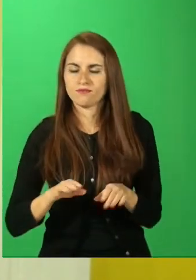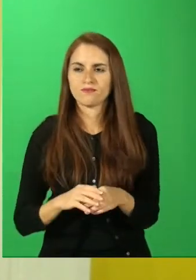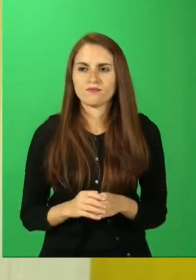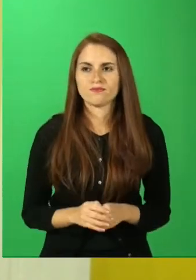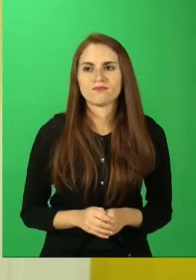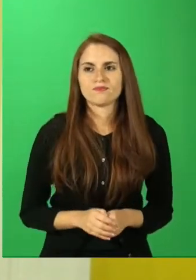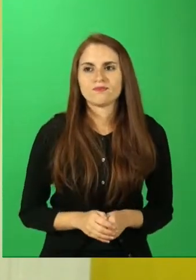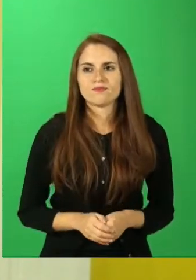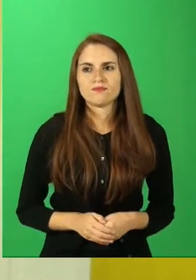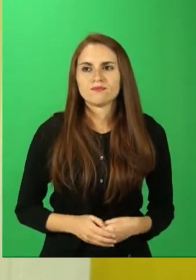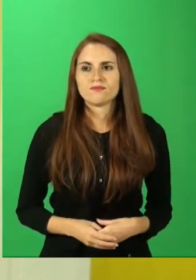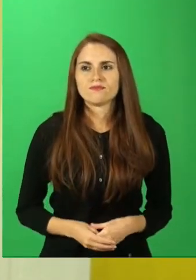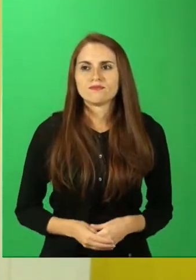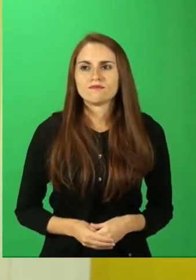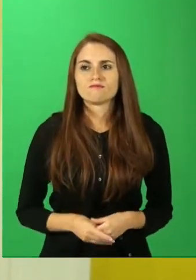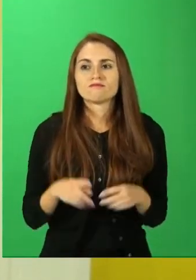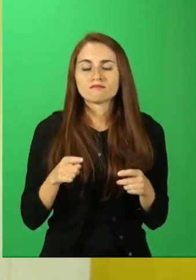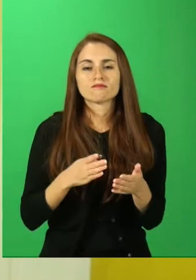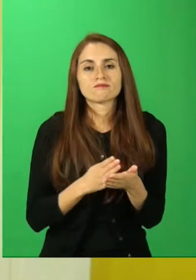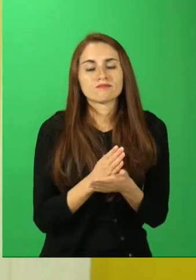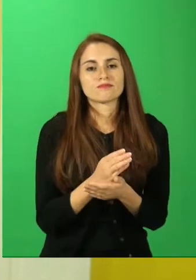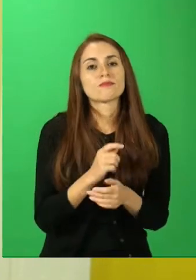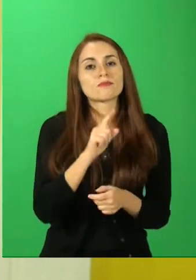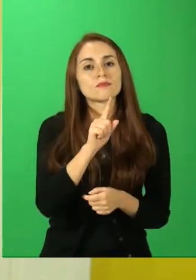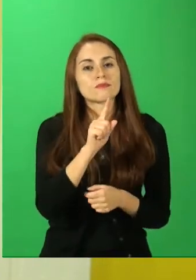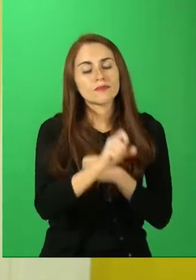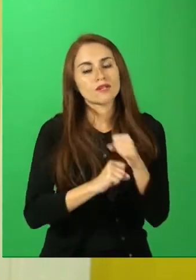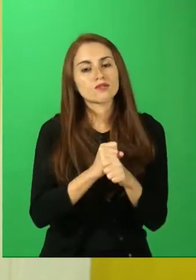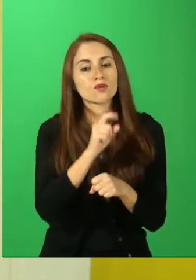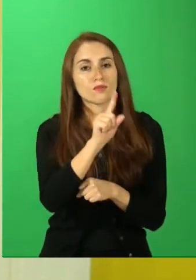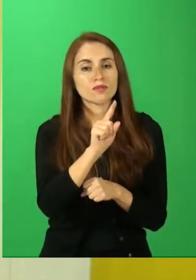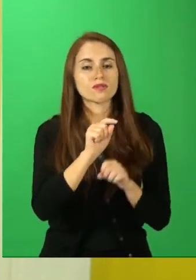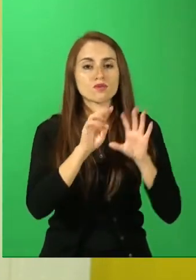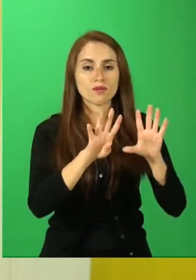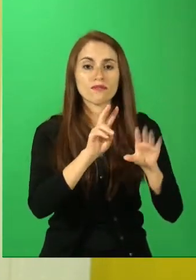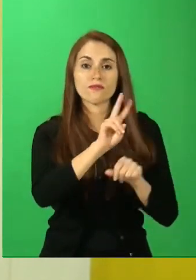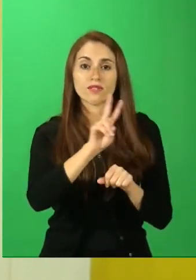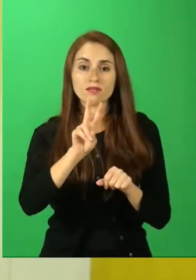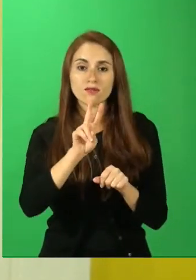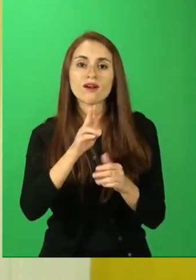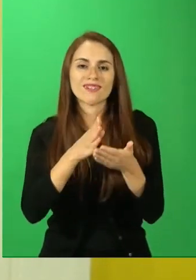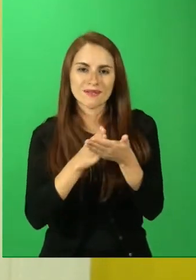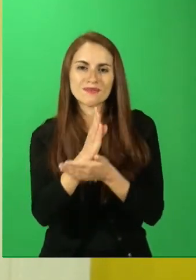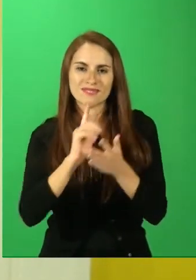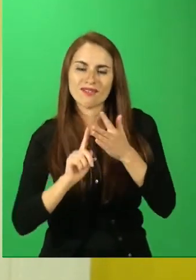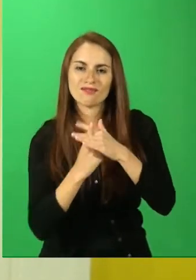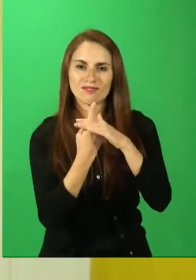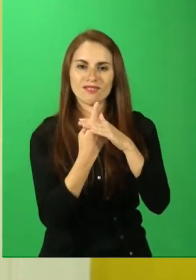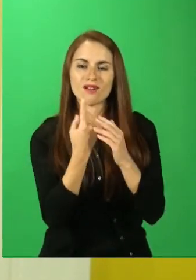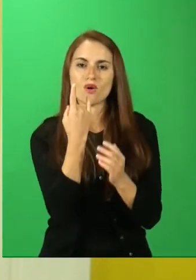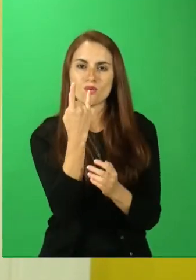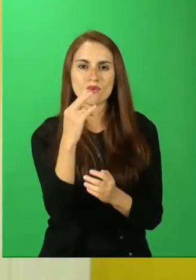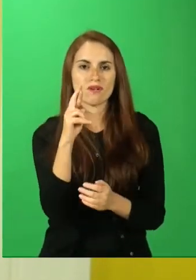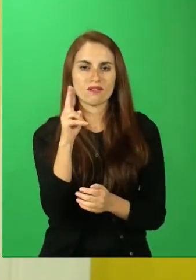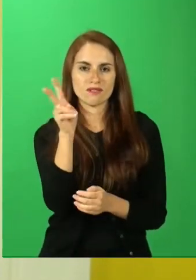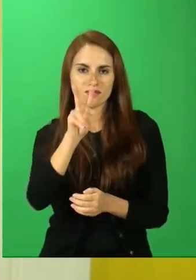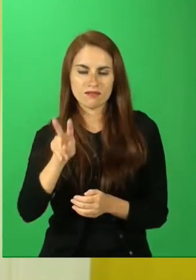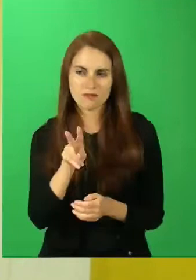instaurando. Y a partir del año 1922, oficialmente nace la Unión Soviética.